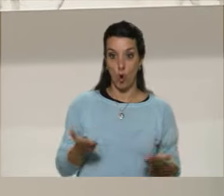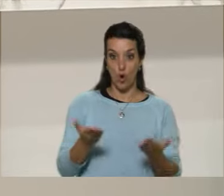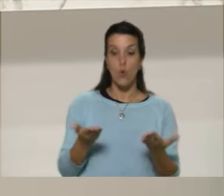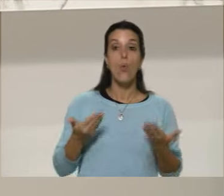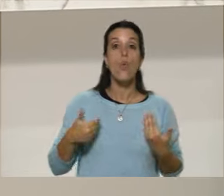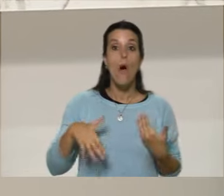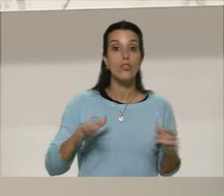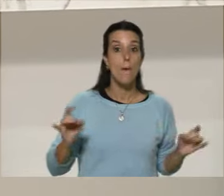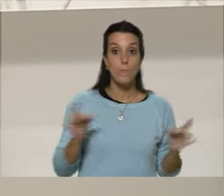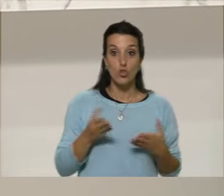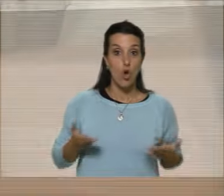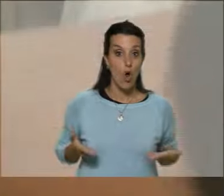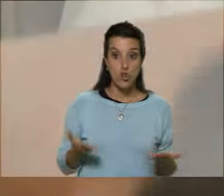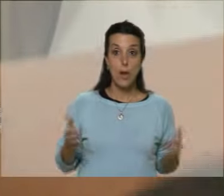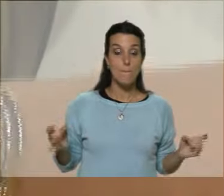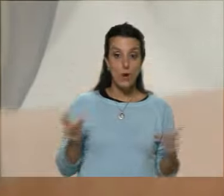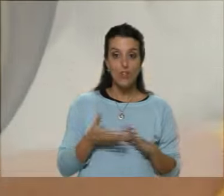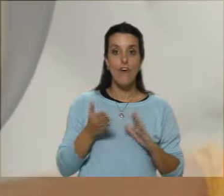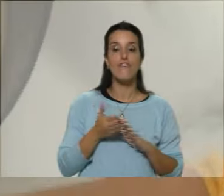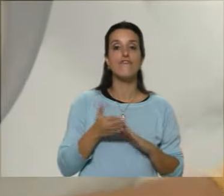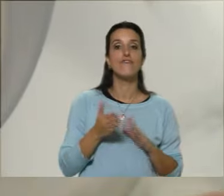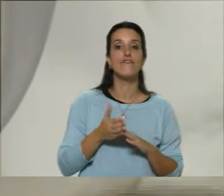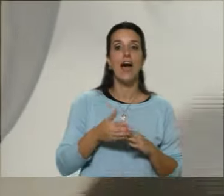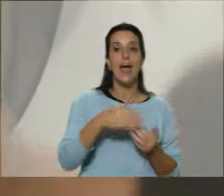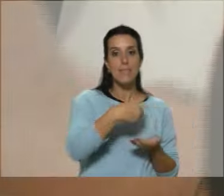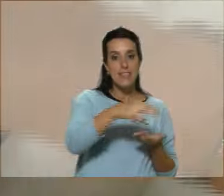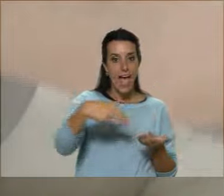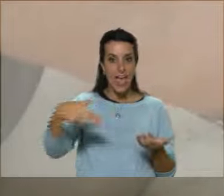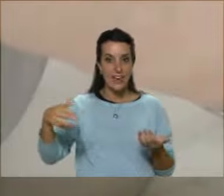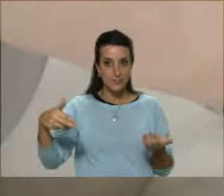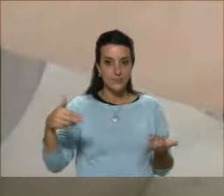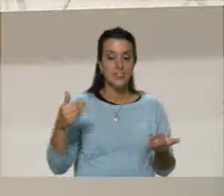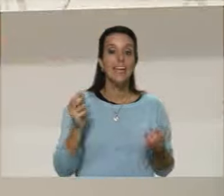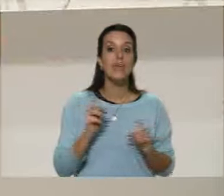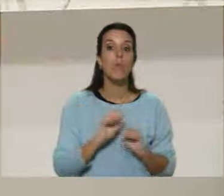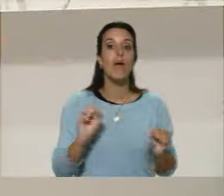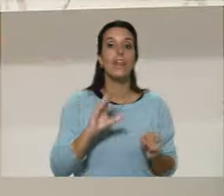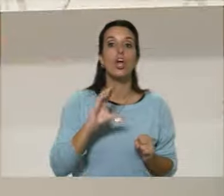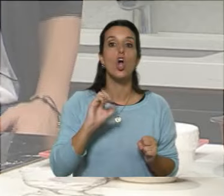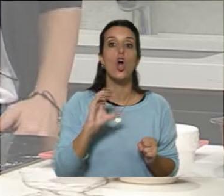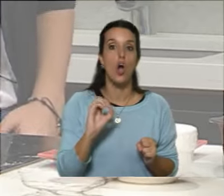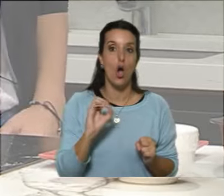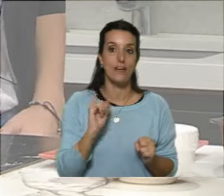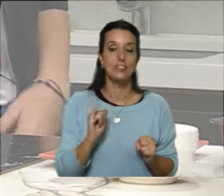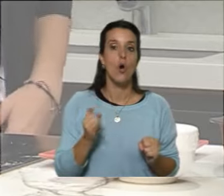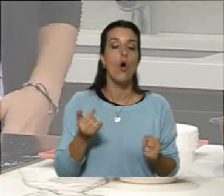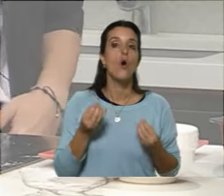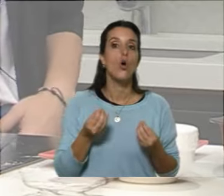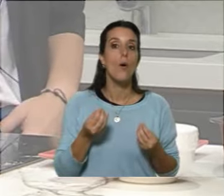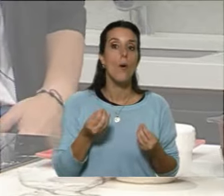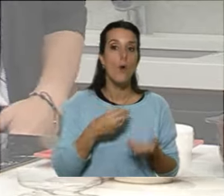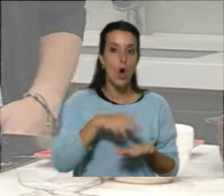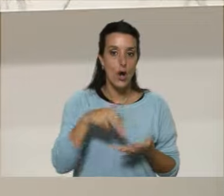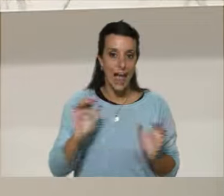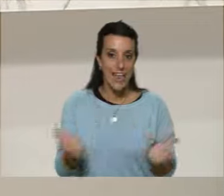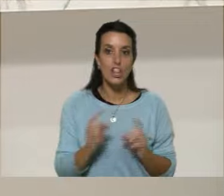Cuando sale del horno, la vas a pintar con el almíbar. Y le pones coco en la punta. Yo ¿el almíbar lo calentamos, lo pintamos